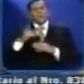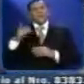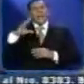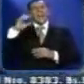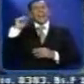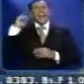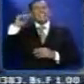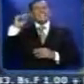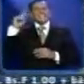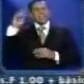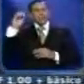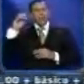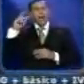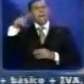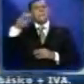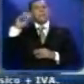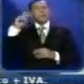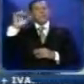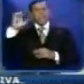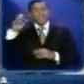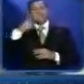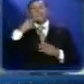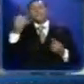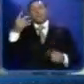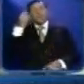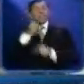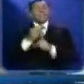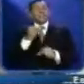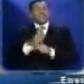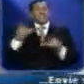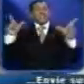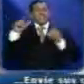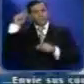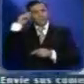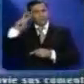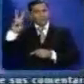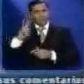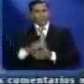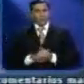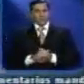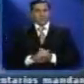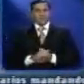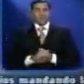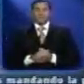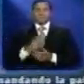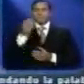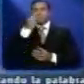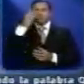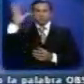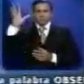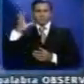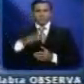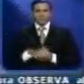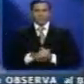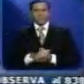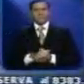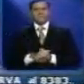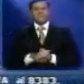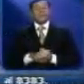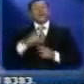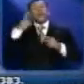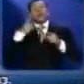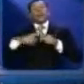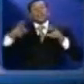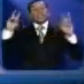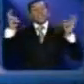Callito Aponte, quien sin duda dejará un legado dentro de la televisión venezolana. Tan bello, un besote a Callito. Les cambio el